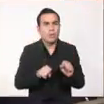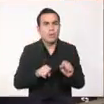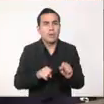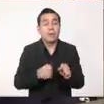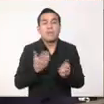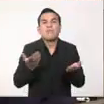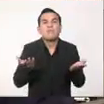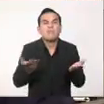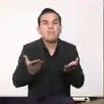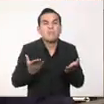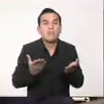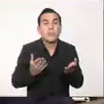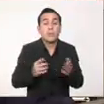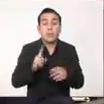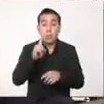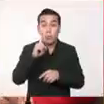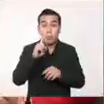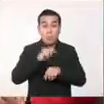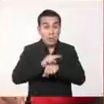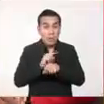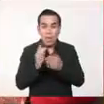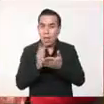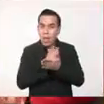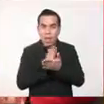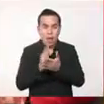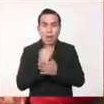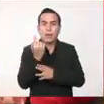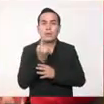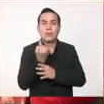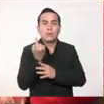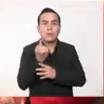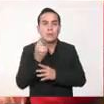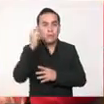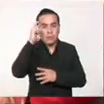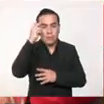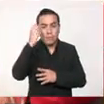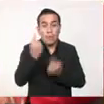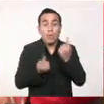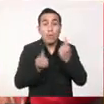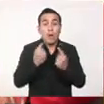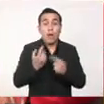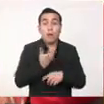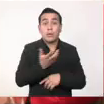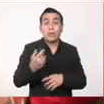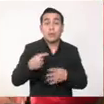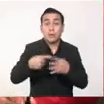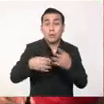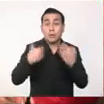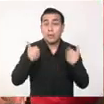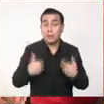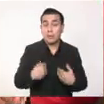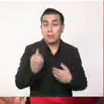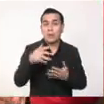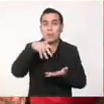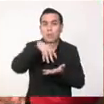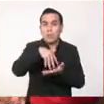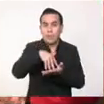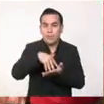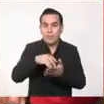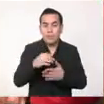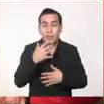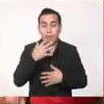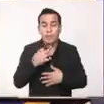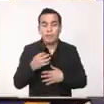un momento, ni un minuto dejar sola la sala. Porque quien quedaría desprotegido es la tutela de derechos fundamentales.